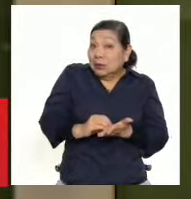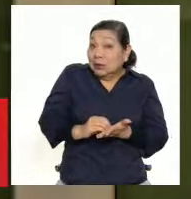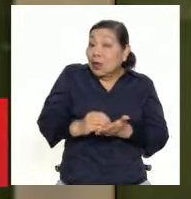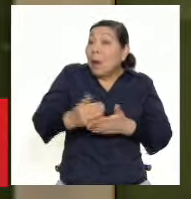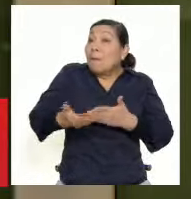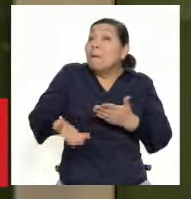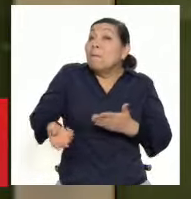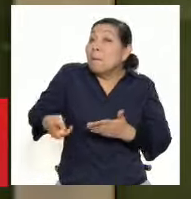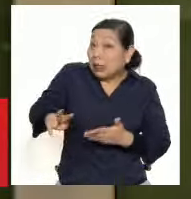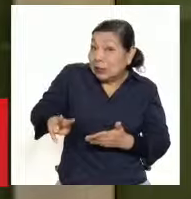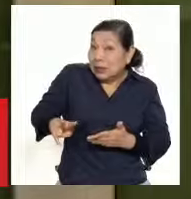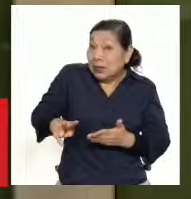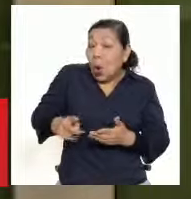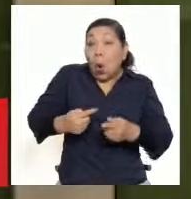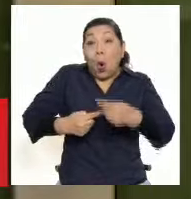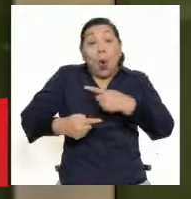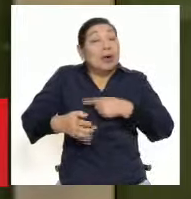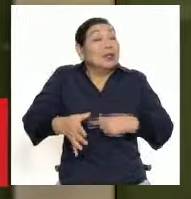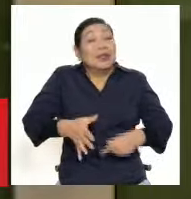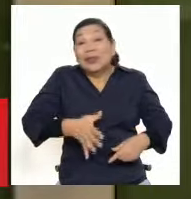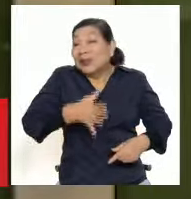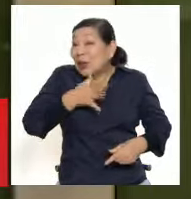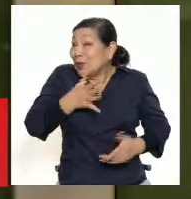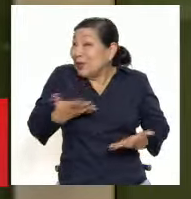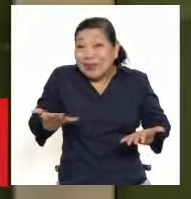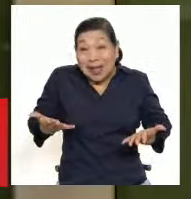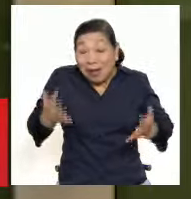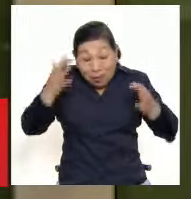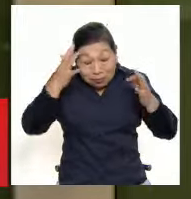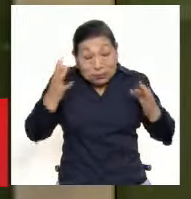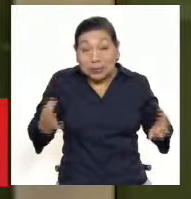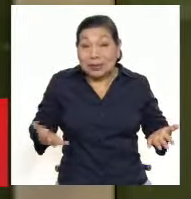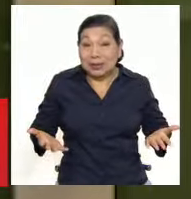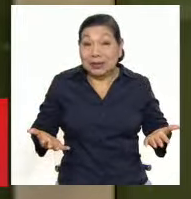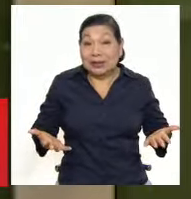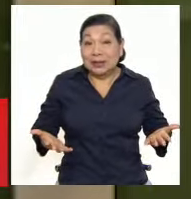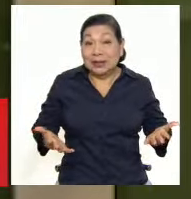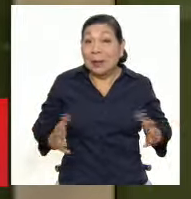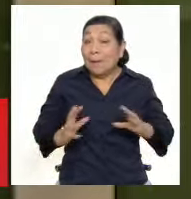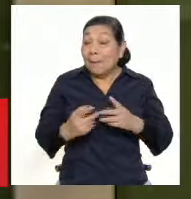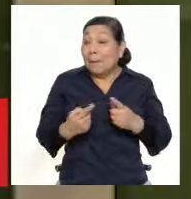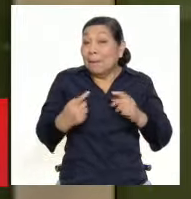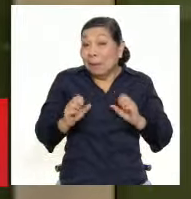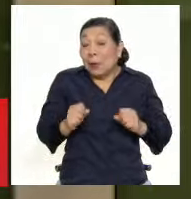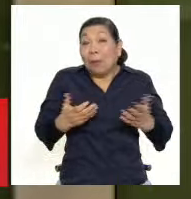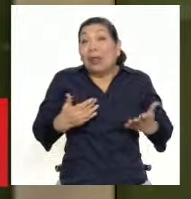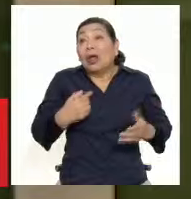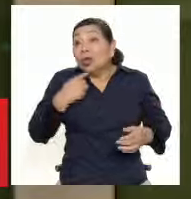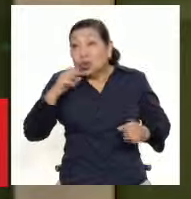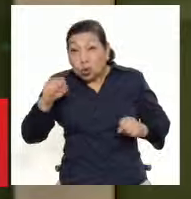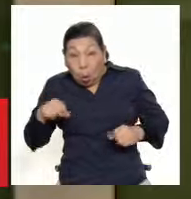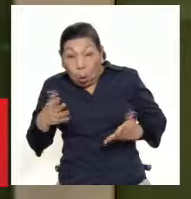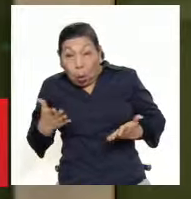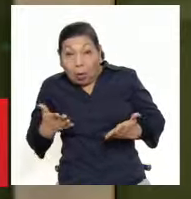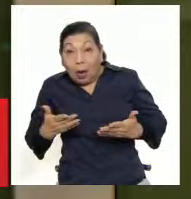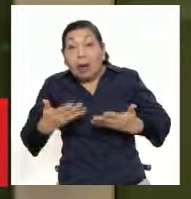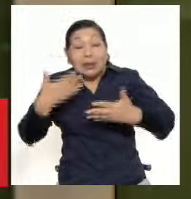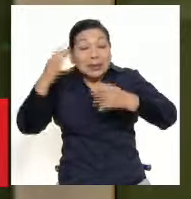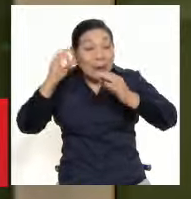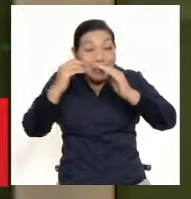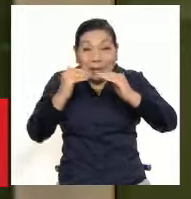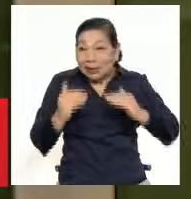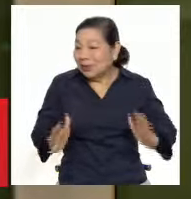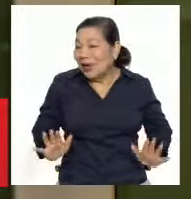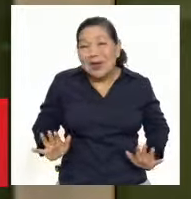de otro más grande o al revés. O sea, no tenemos tantos sismos en el mundo como para poder decir hay un patrón.